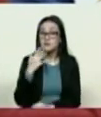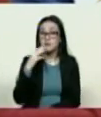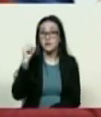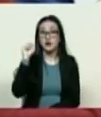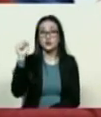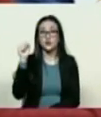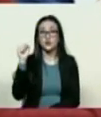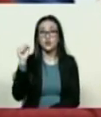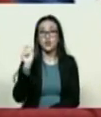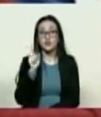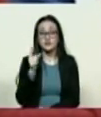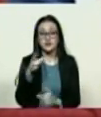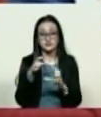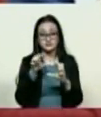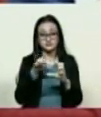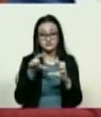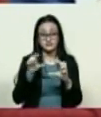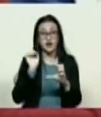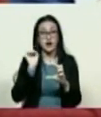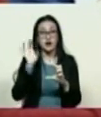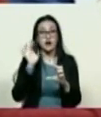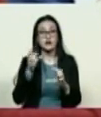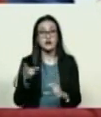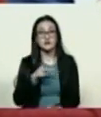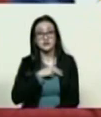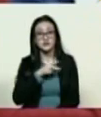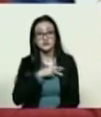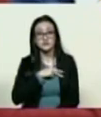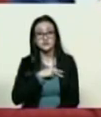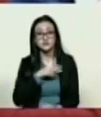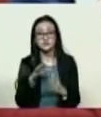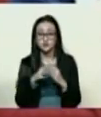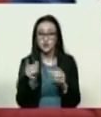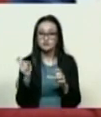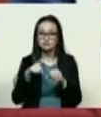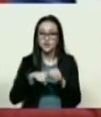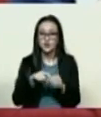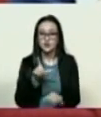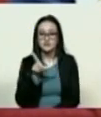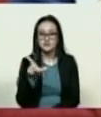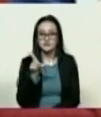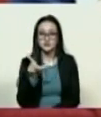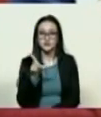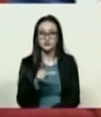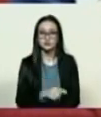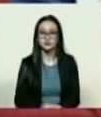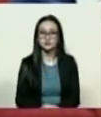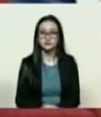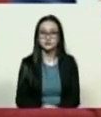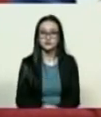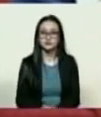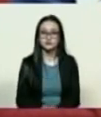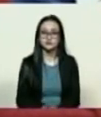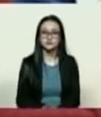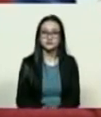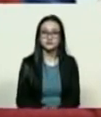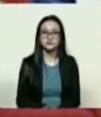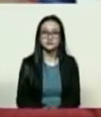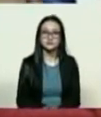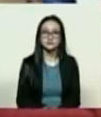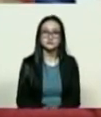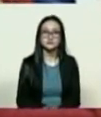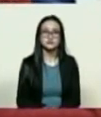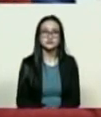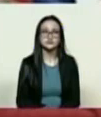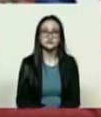la carnetización de nuestros militantes y militantes, mujeres y hombres, que así lo deseen,